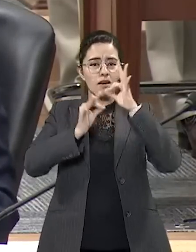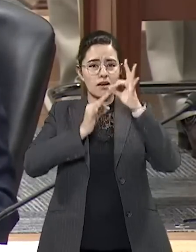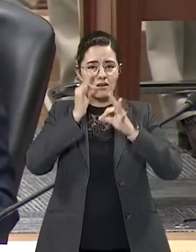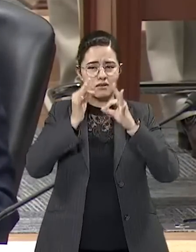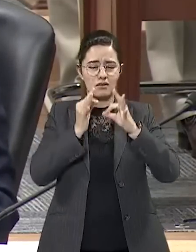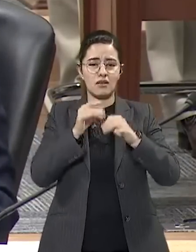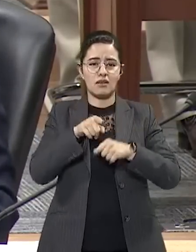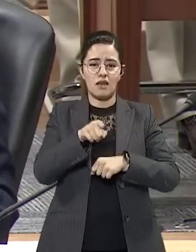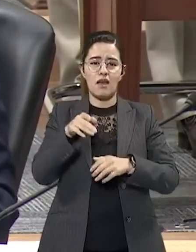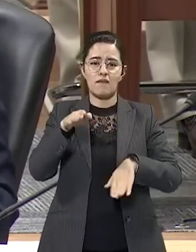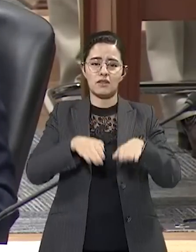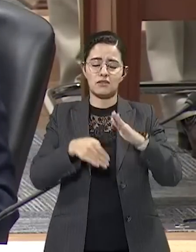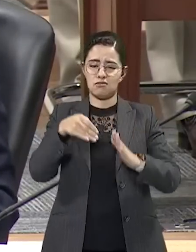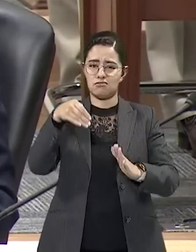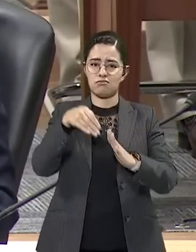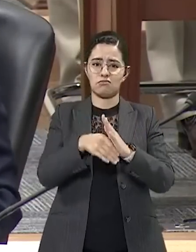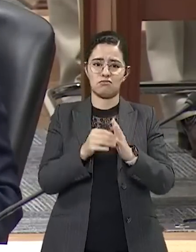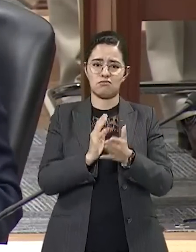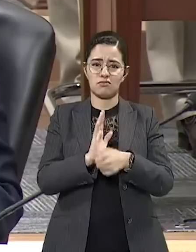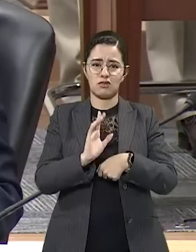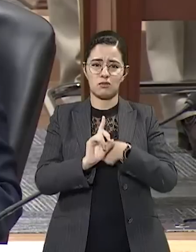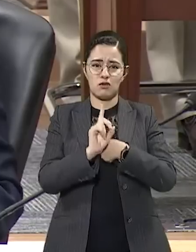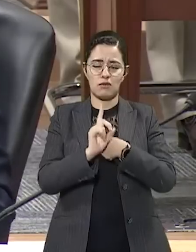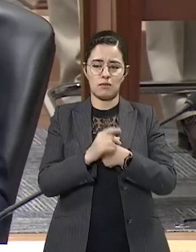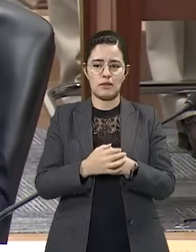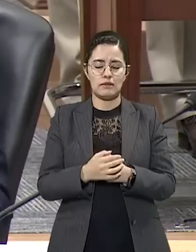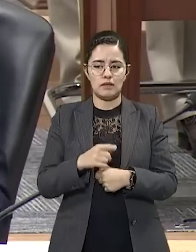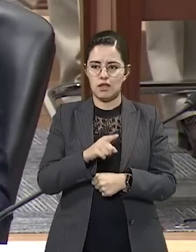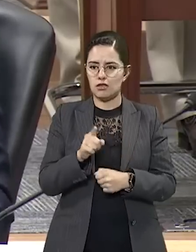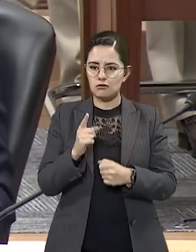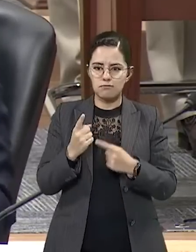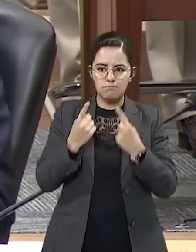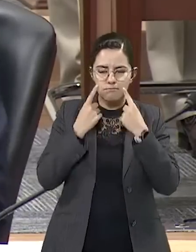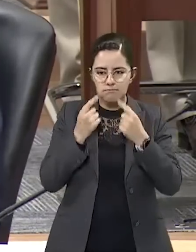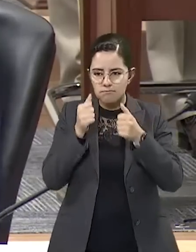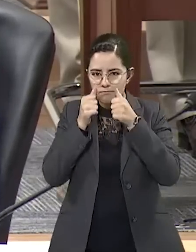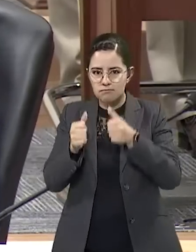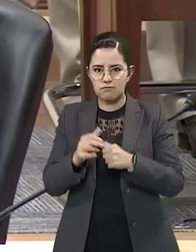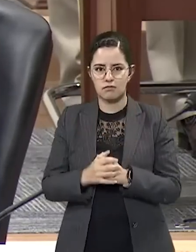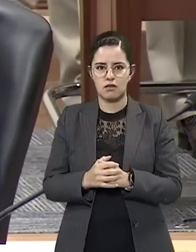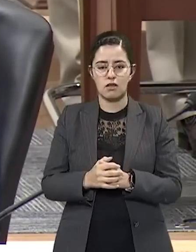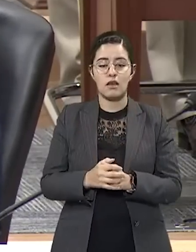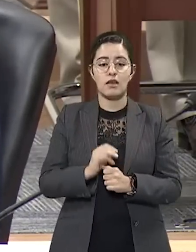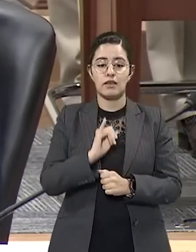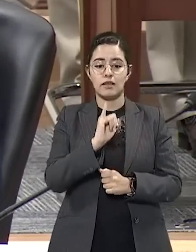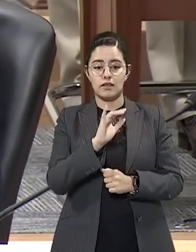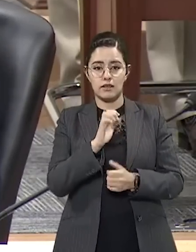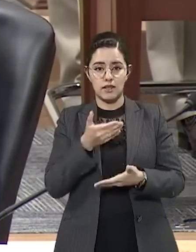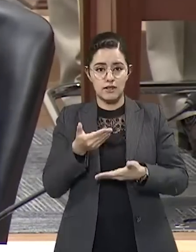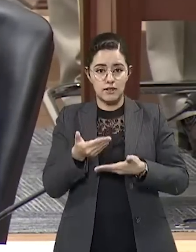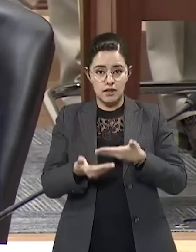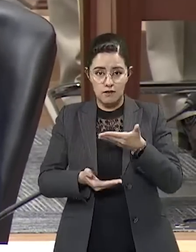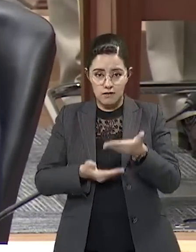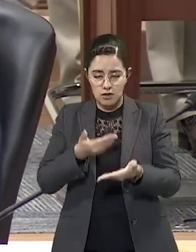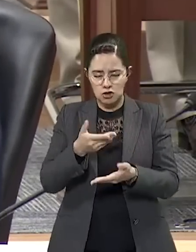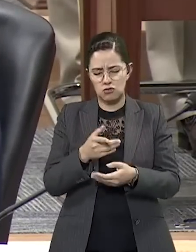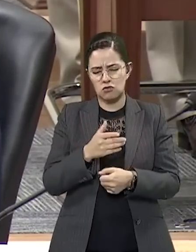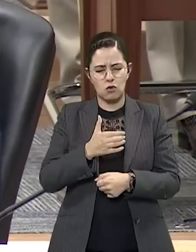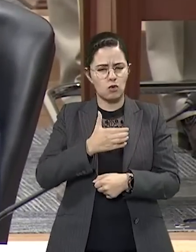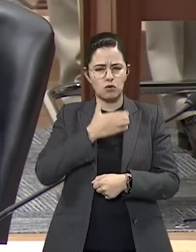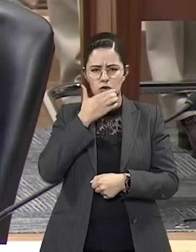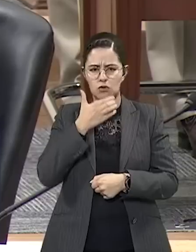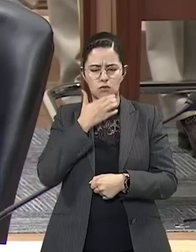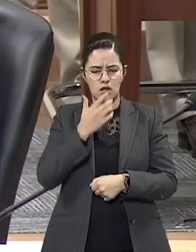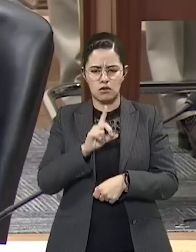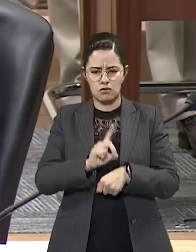desbordadas para poder brindar a la ciudadanía los servicios que ofrece el INE tanto los cotidianos como los